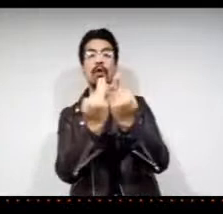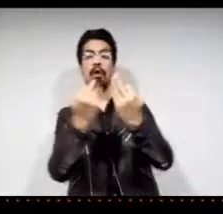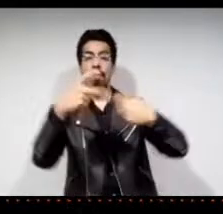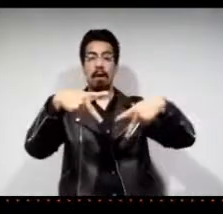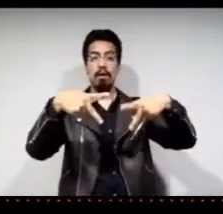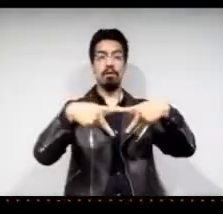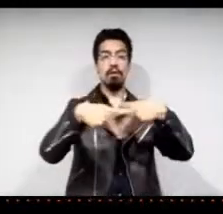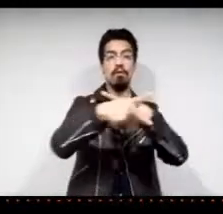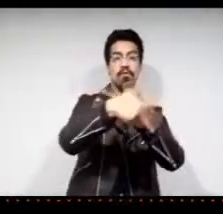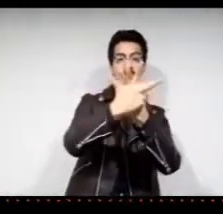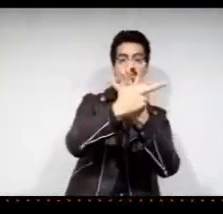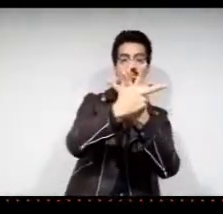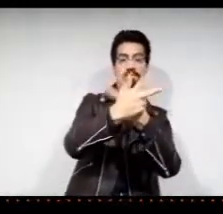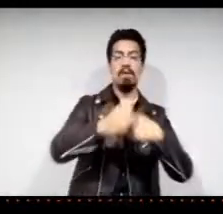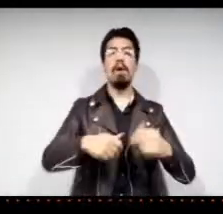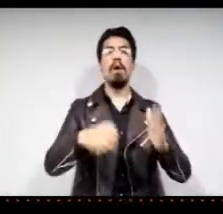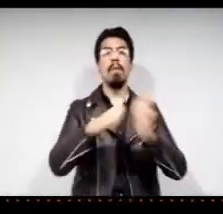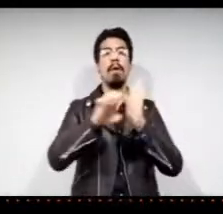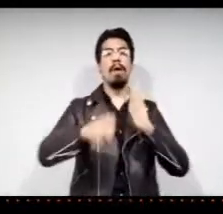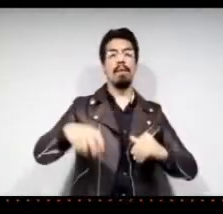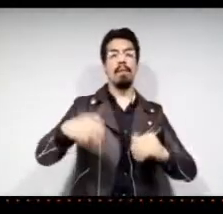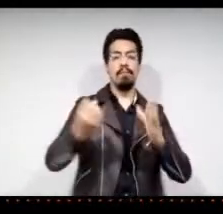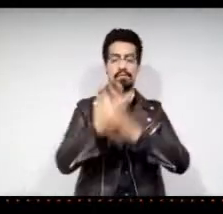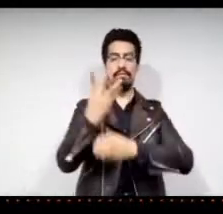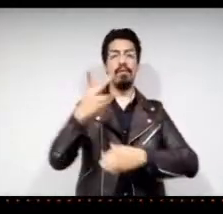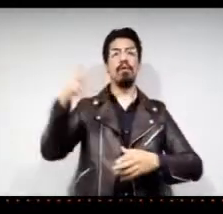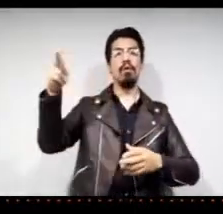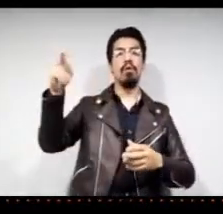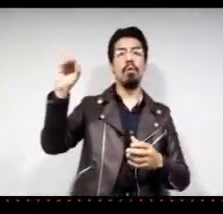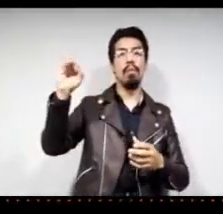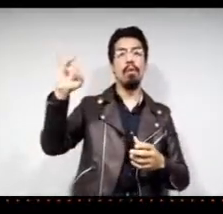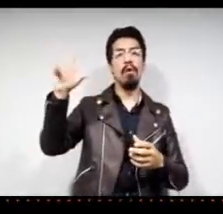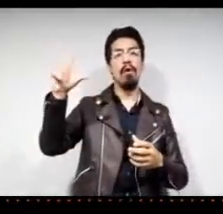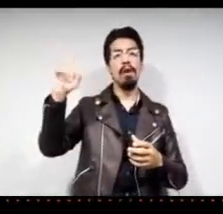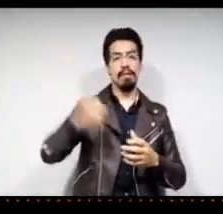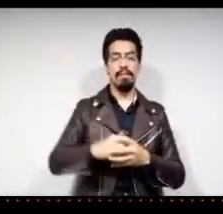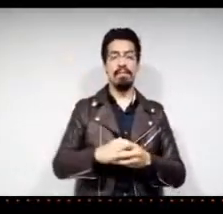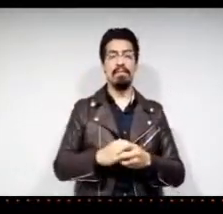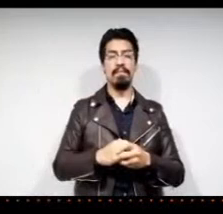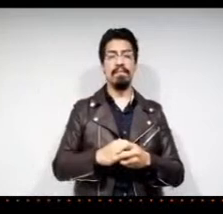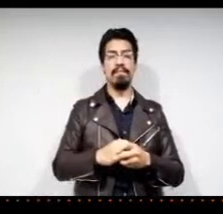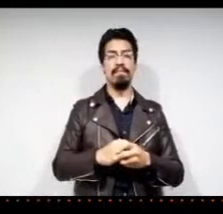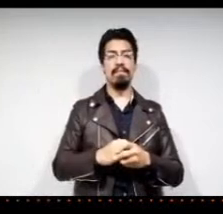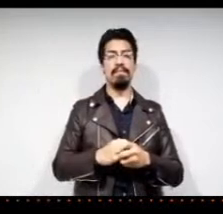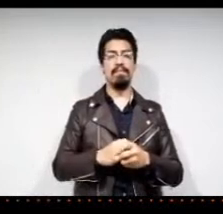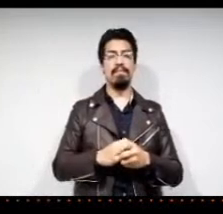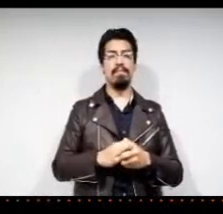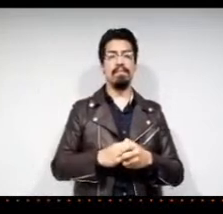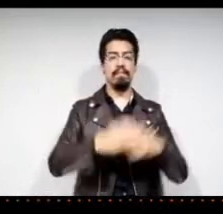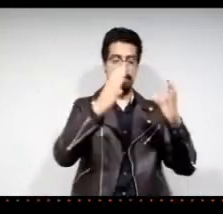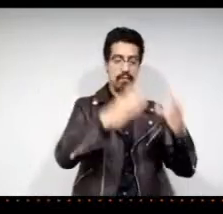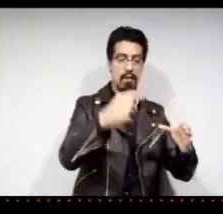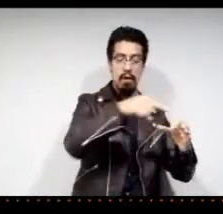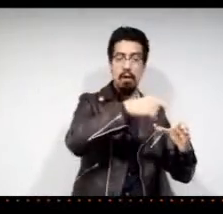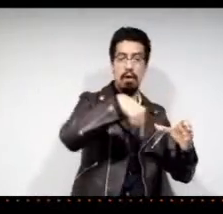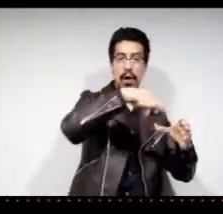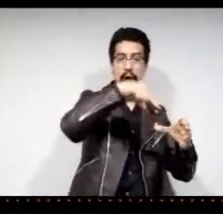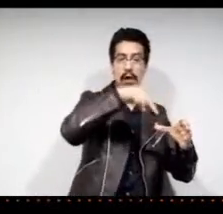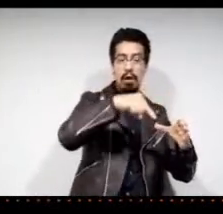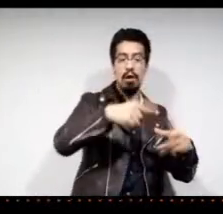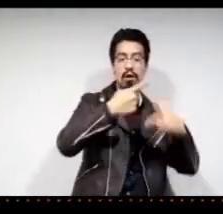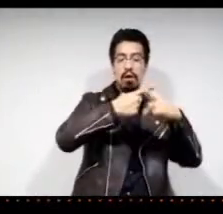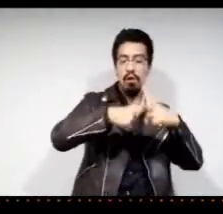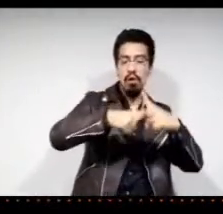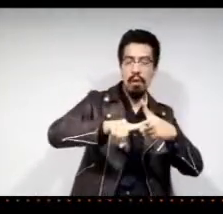con el surgimiento de Polivirtual. Respondiendo a un momento de la región donde comenzaban a desarrollarse